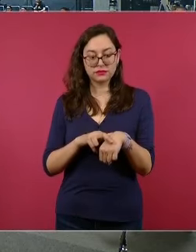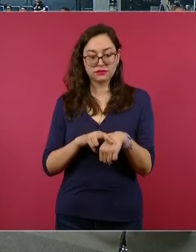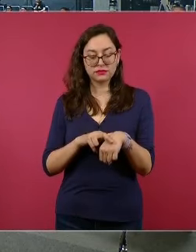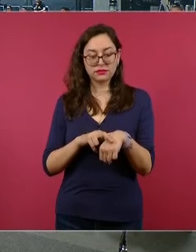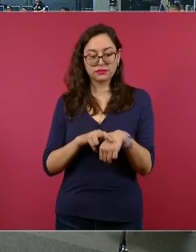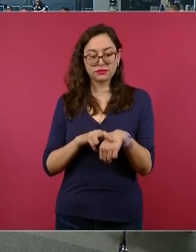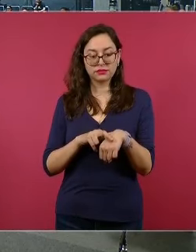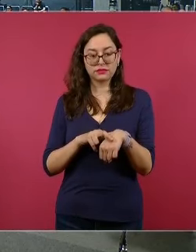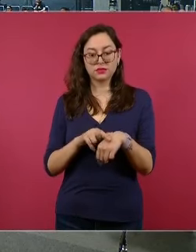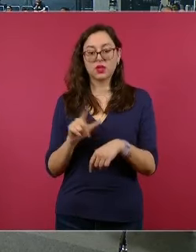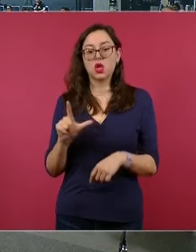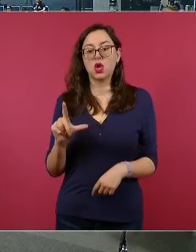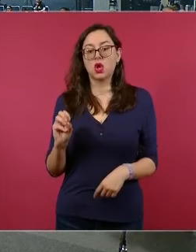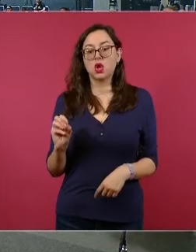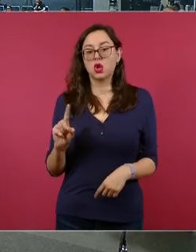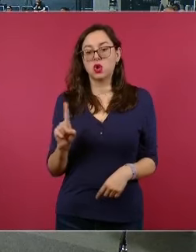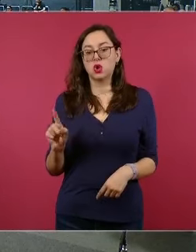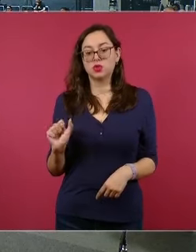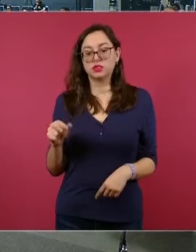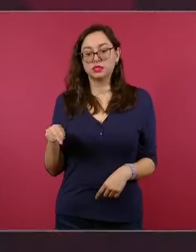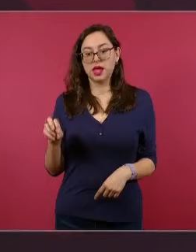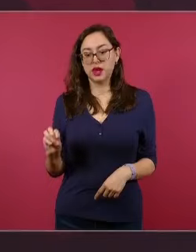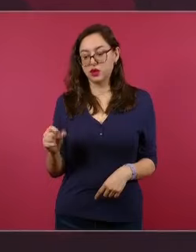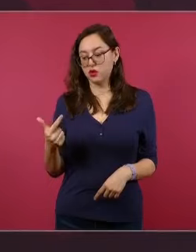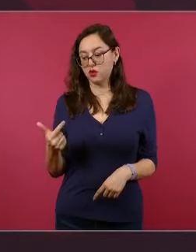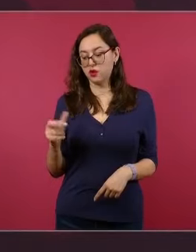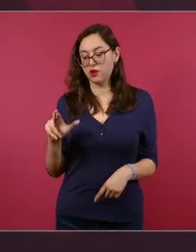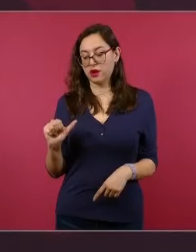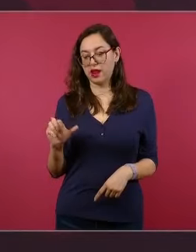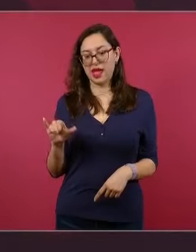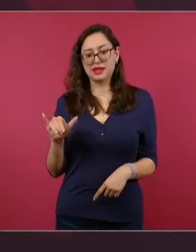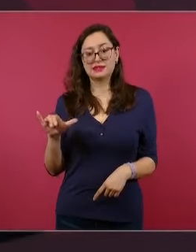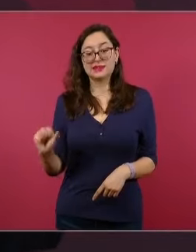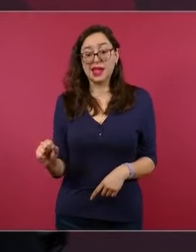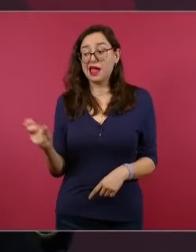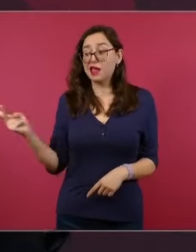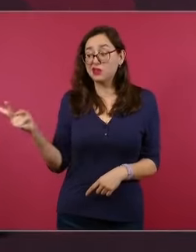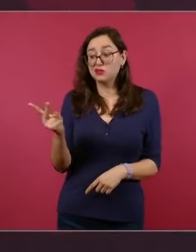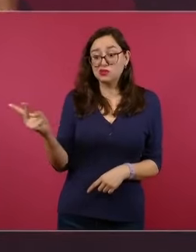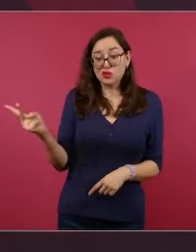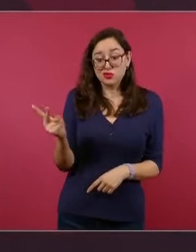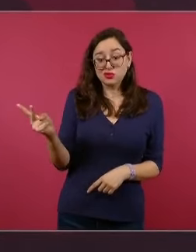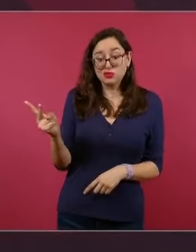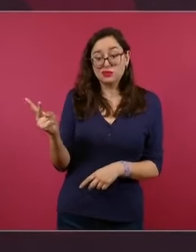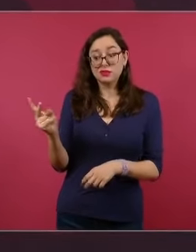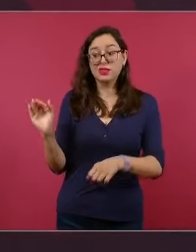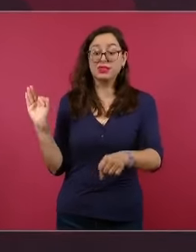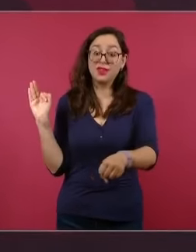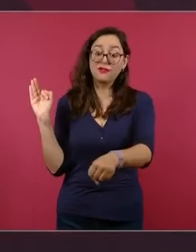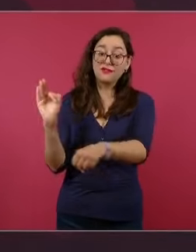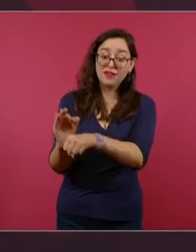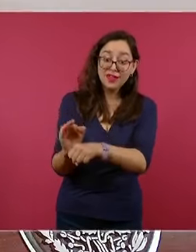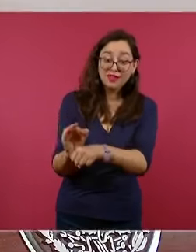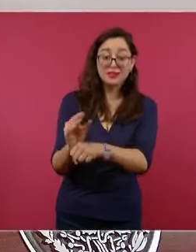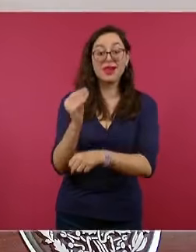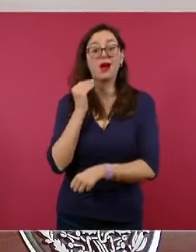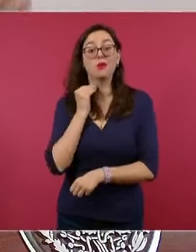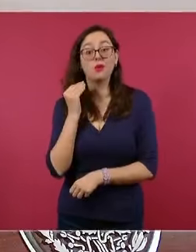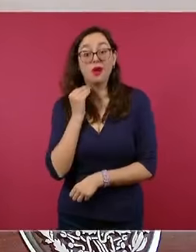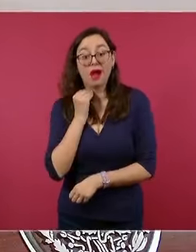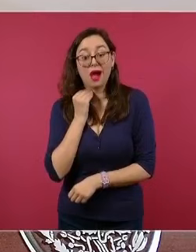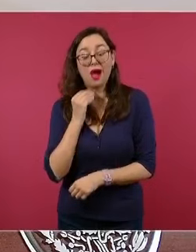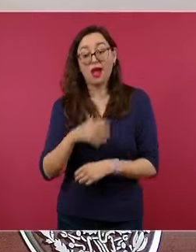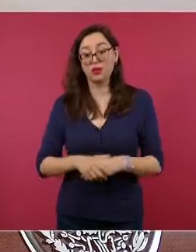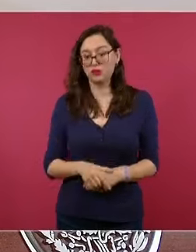procurador Lozano gracia o sea y no te olvides o